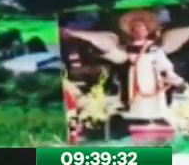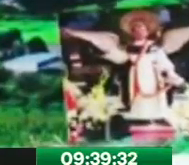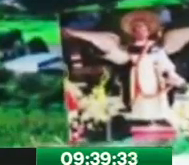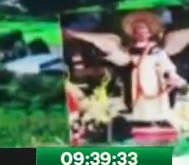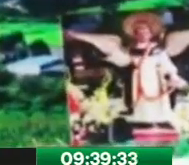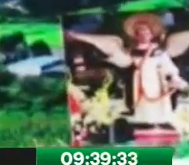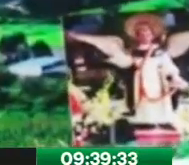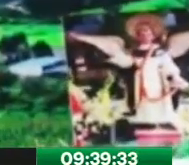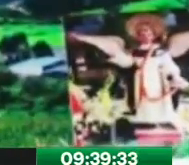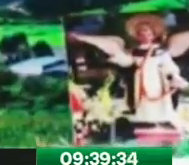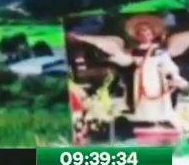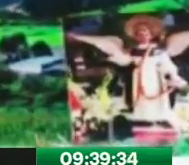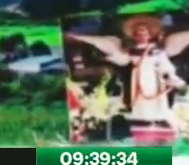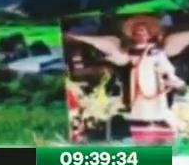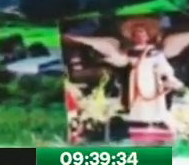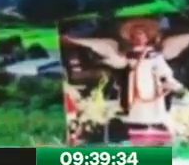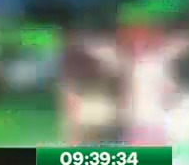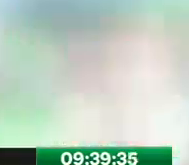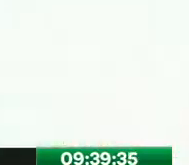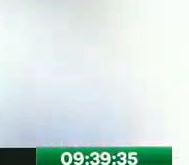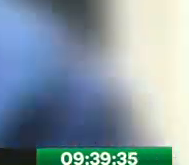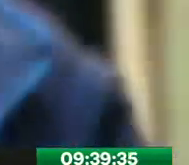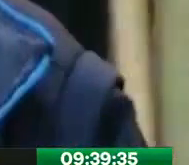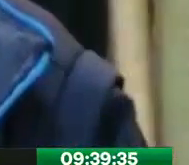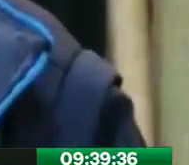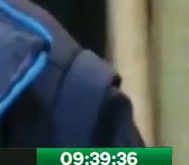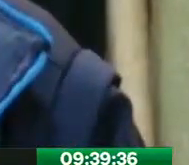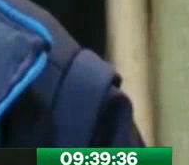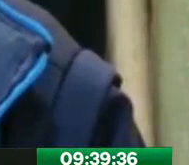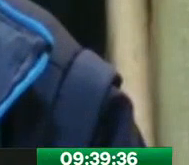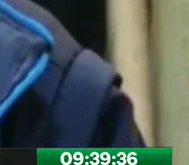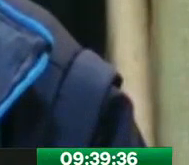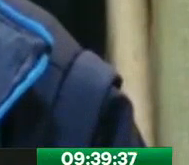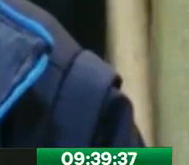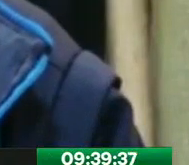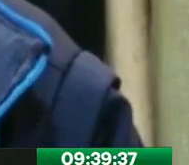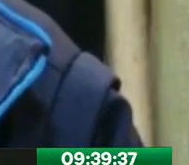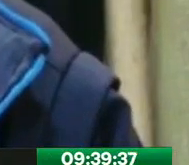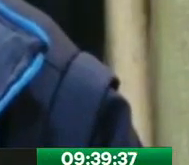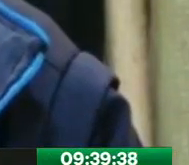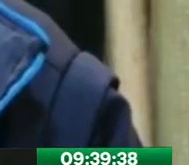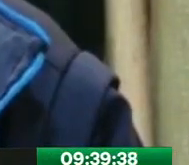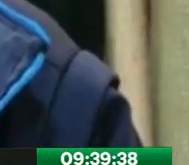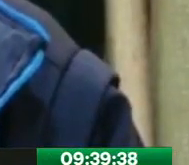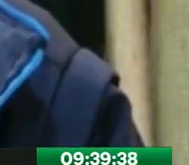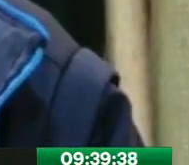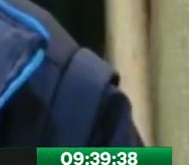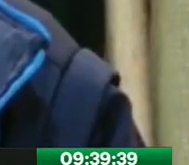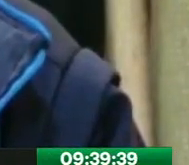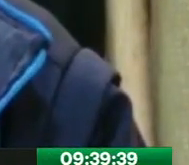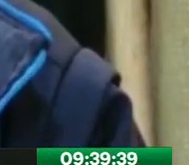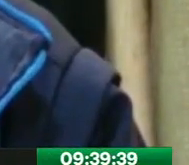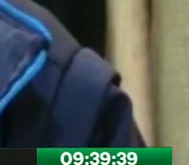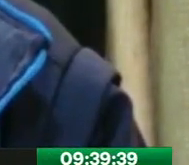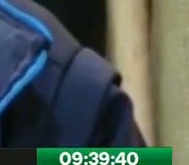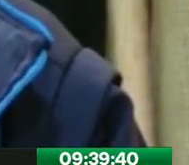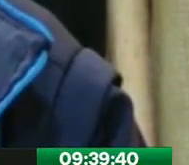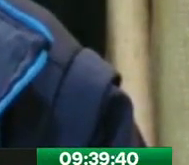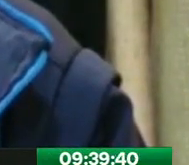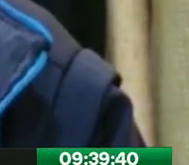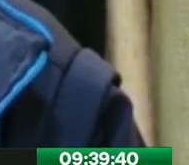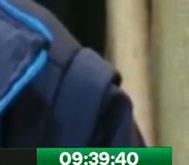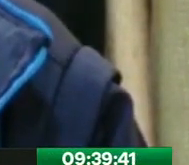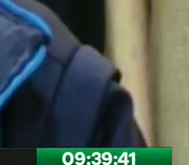nuestros campos, las frutas, las hortalizas, lo que es las legumbres, todo lo que Chuquiribamba produce es una manera diferente,